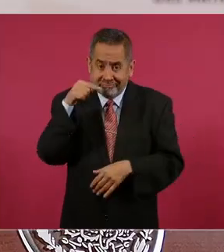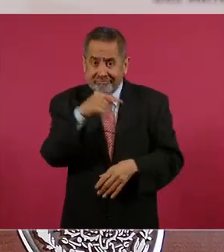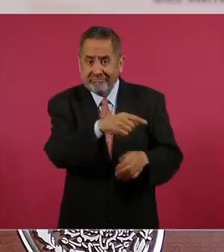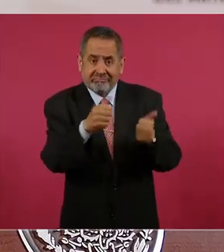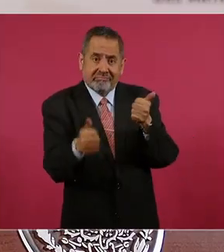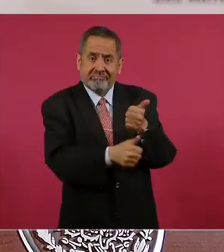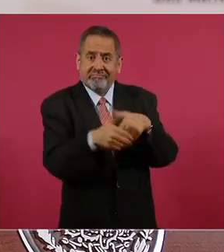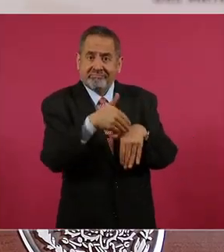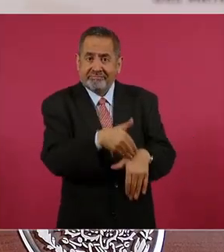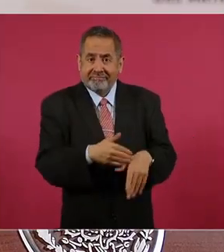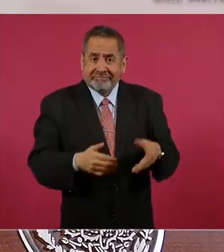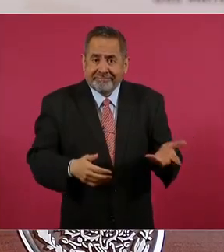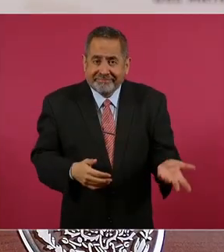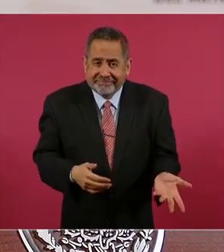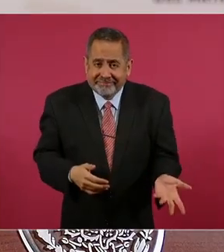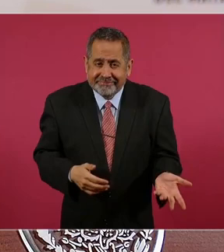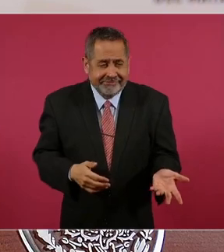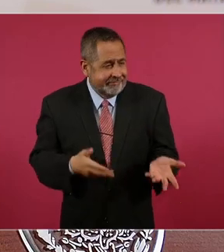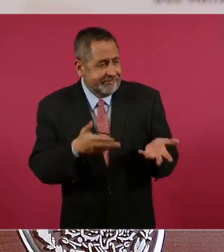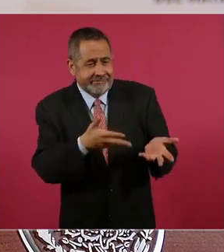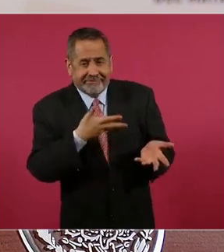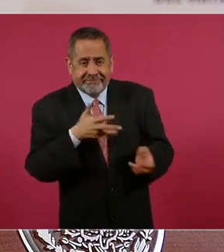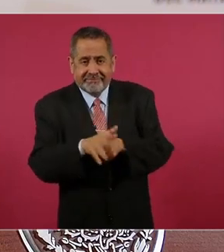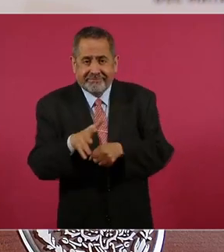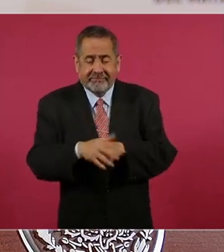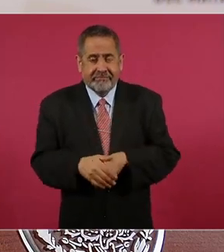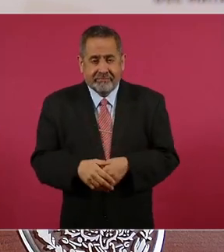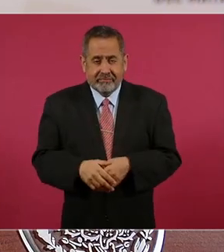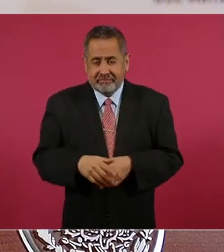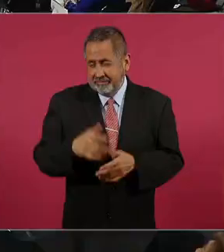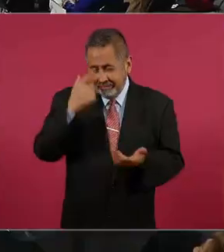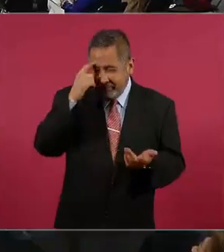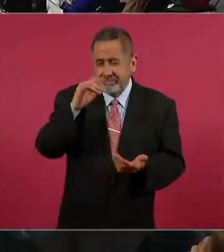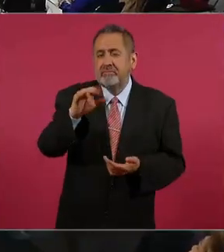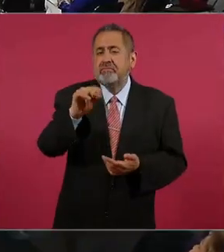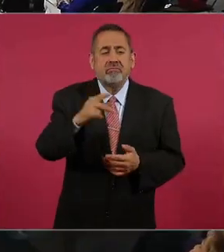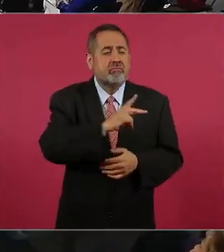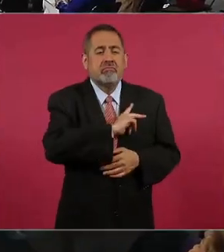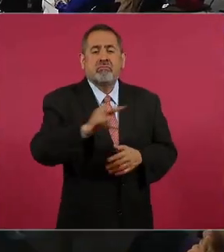que no tienen a todos los periodistas